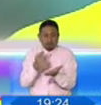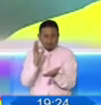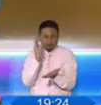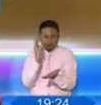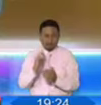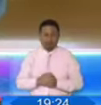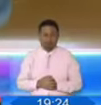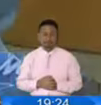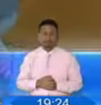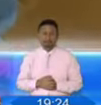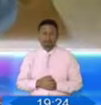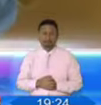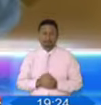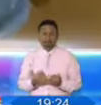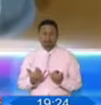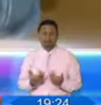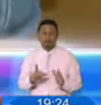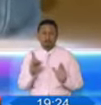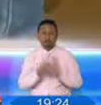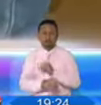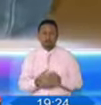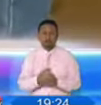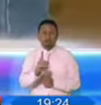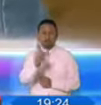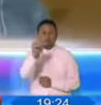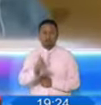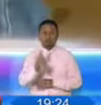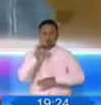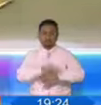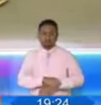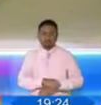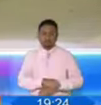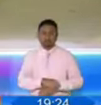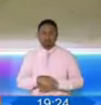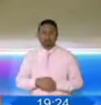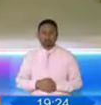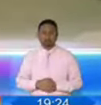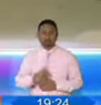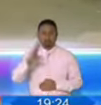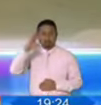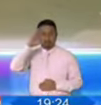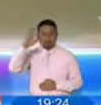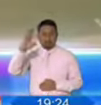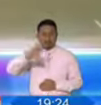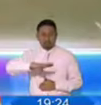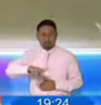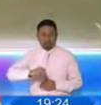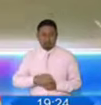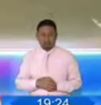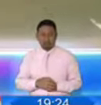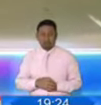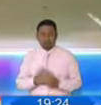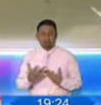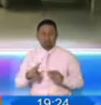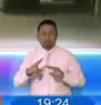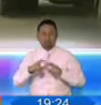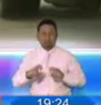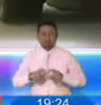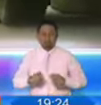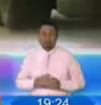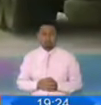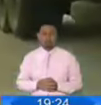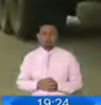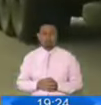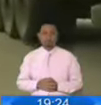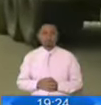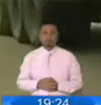5.700.000 dosis. Al momento se reporta la detención de una persona, en este caso que la Policía Antinarcóticos aún investiga.